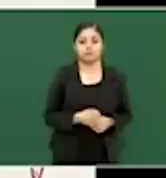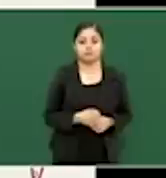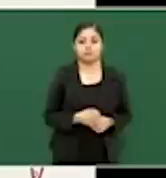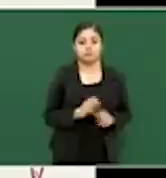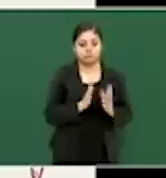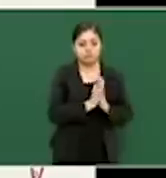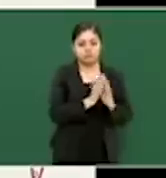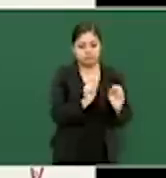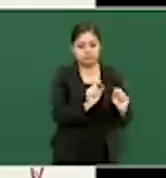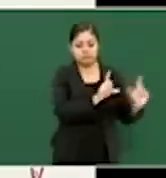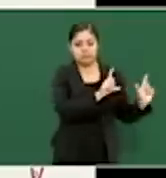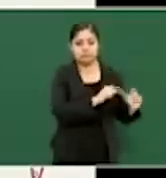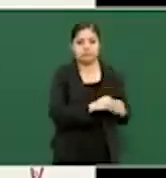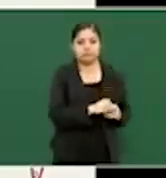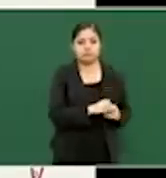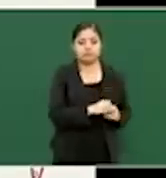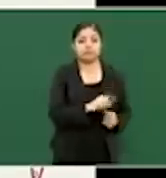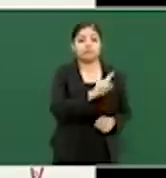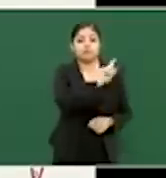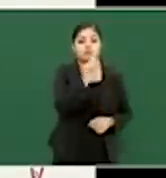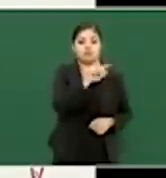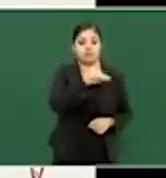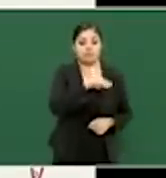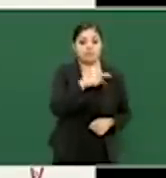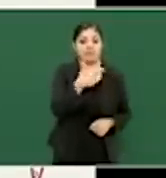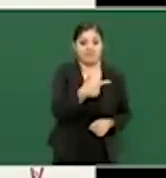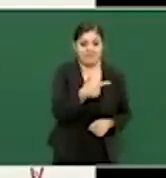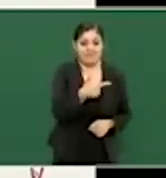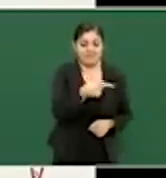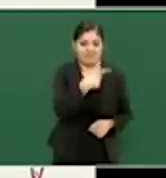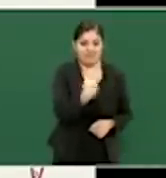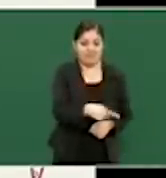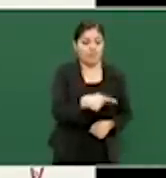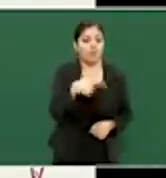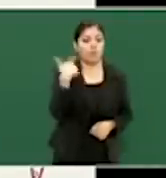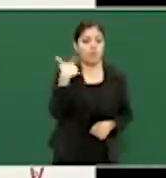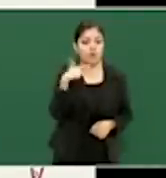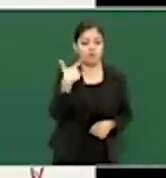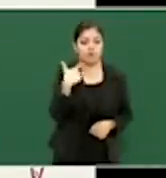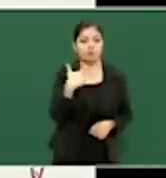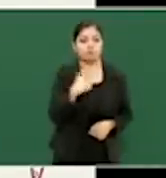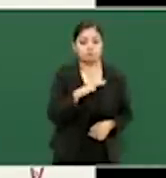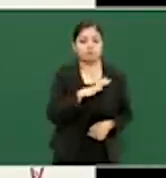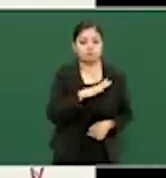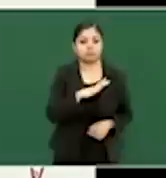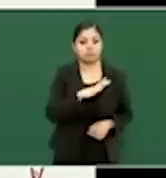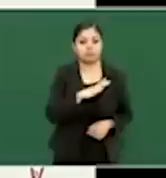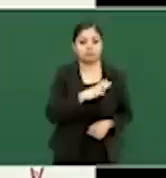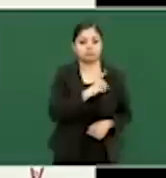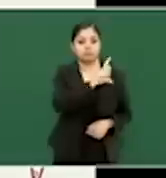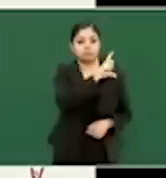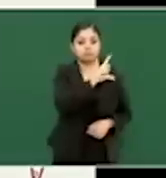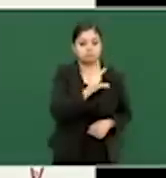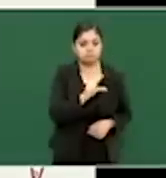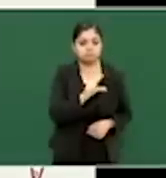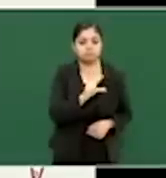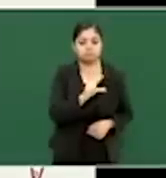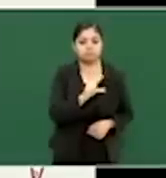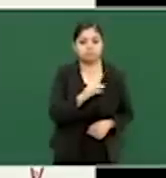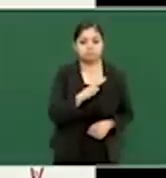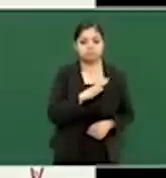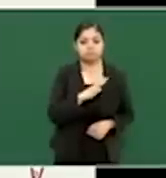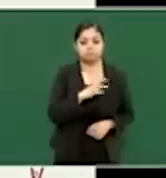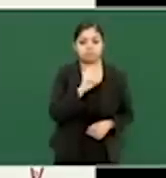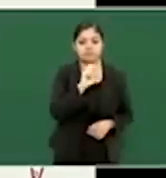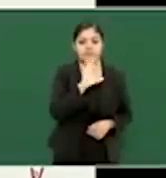La que sigue, por favor. La zona metropolitana de Guadalajara, también tenemos un índice a la baja de